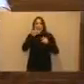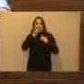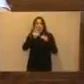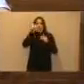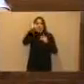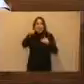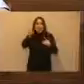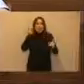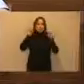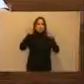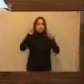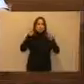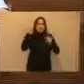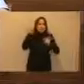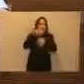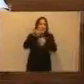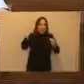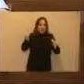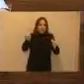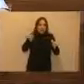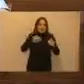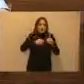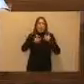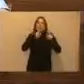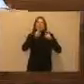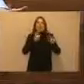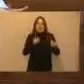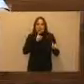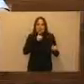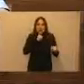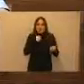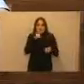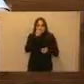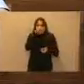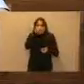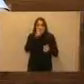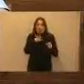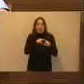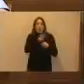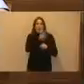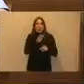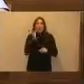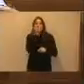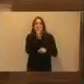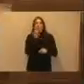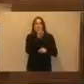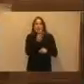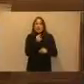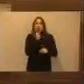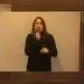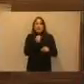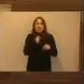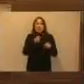clamor, ¿no? Y se oía perfectamente, pues bueno, el nivel de la protesta, ¿no? Me recordaba a un cuento de las mil y una noches, donde se construía una